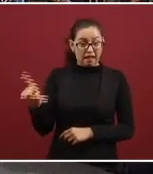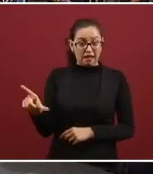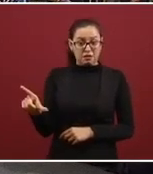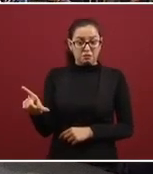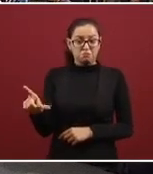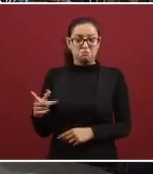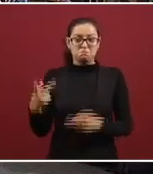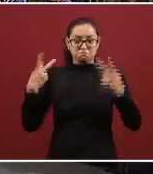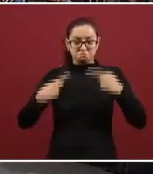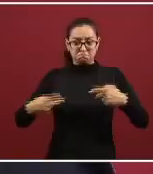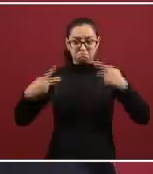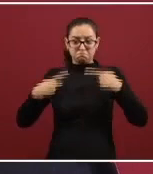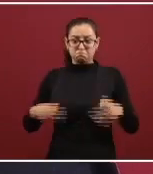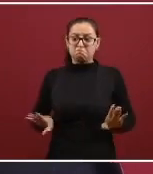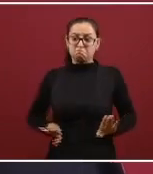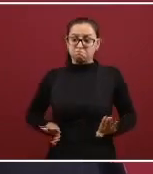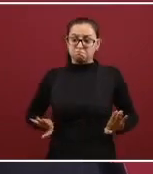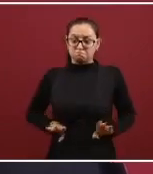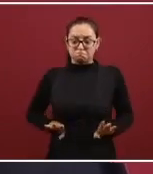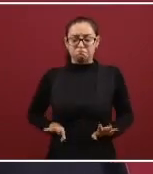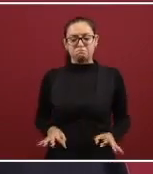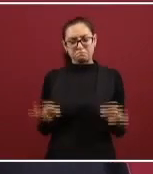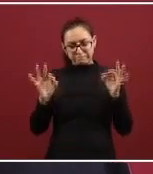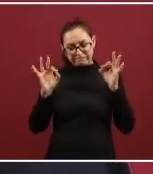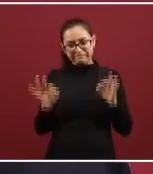una persona honorable.